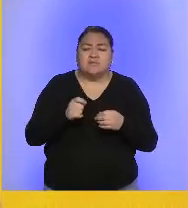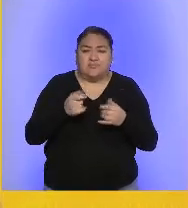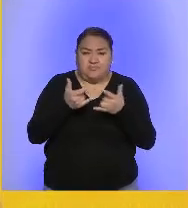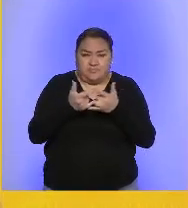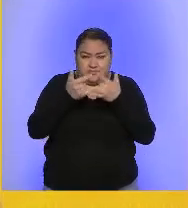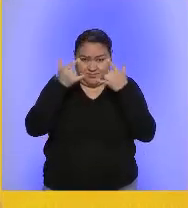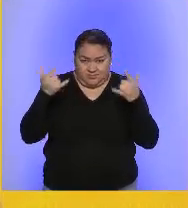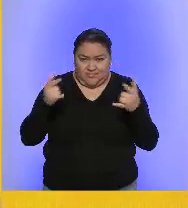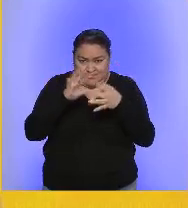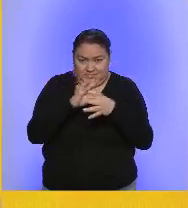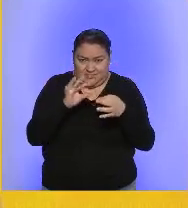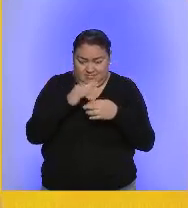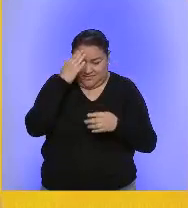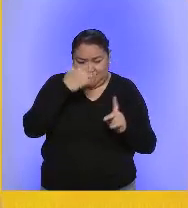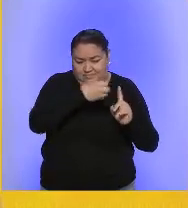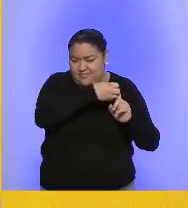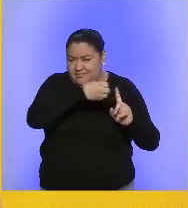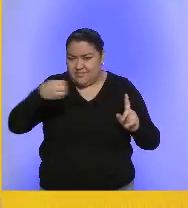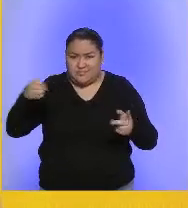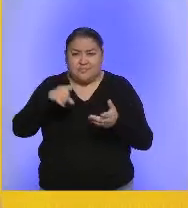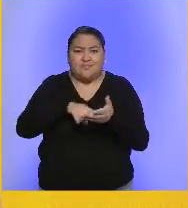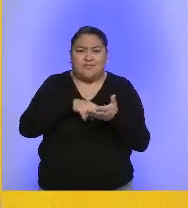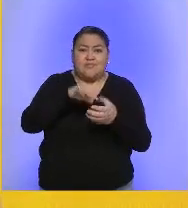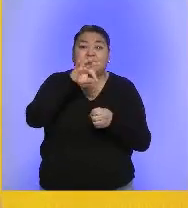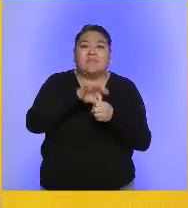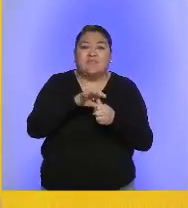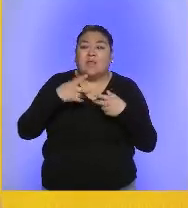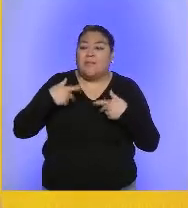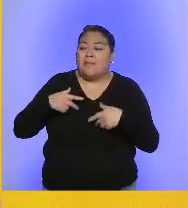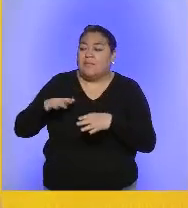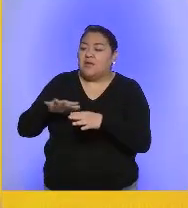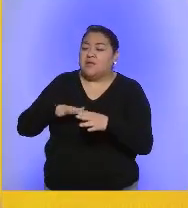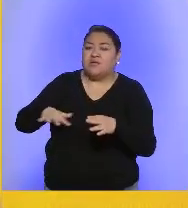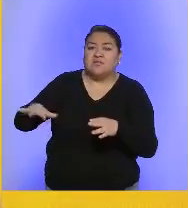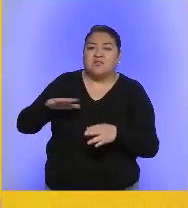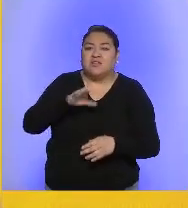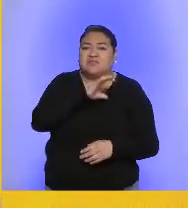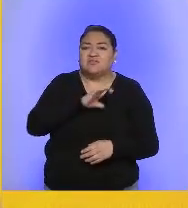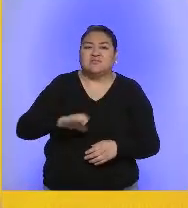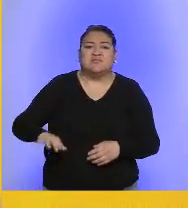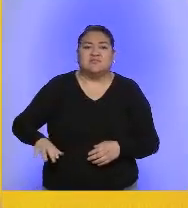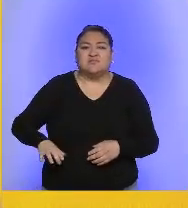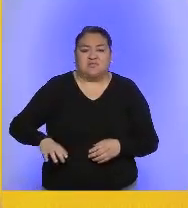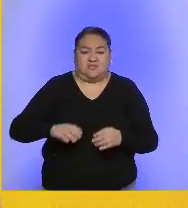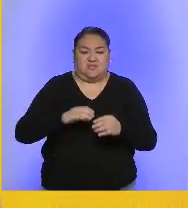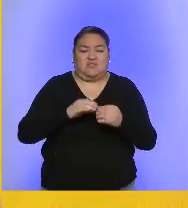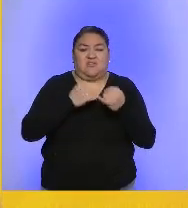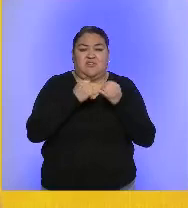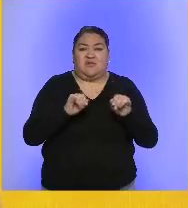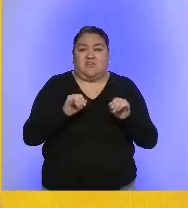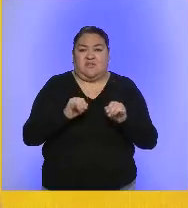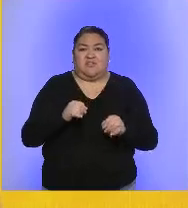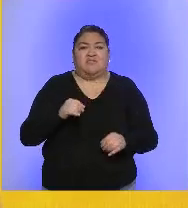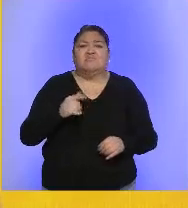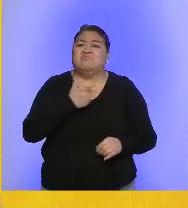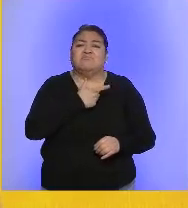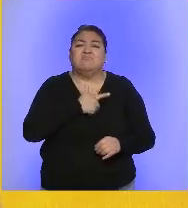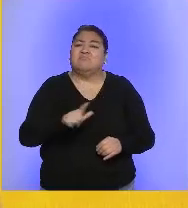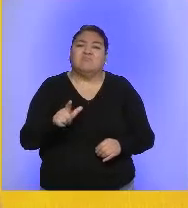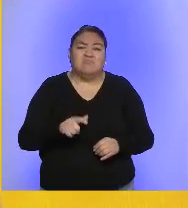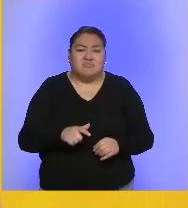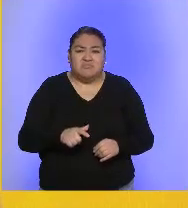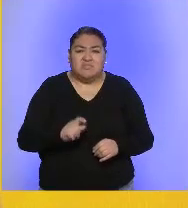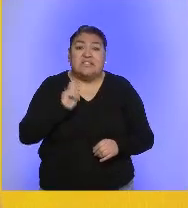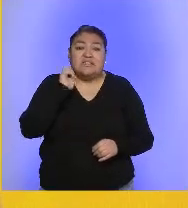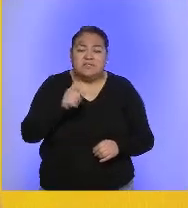hay un desencanto en las candidaturas independientes, y ustedes pues lo sabrán muy bien, ¿no? Con sus candidatos independientes que